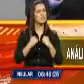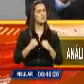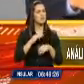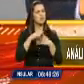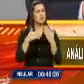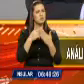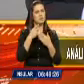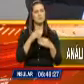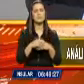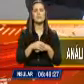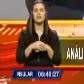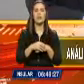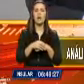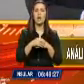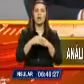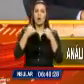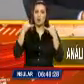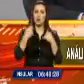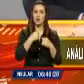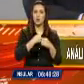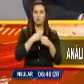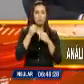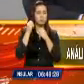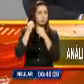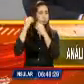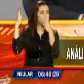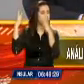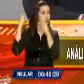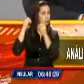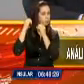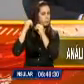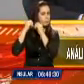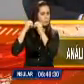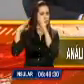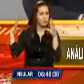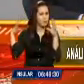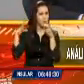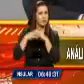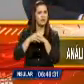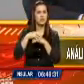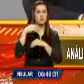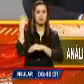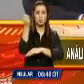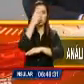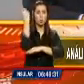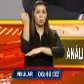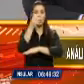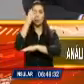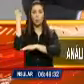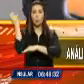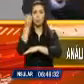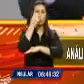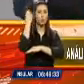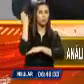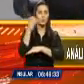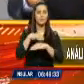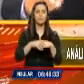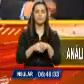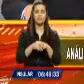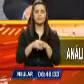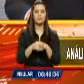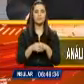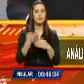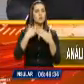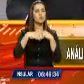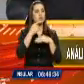sin ahora duda. Ahora mismo yo acabo de escuchar un bombardeo, escucho la sirena de las ambulancias. Y a